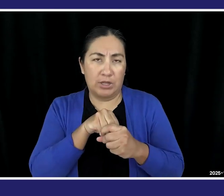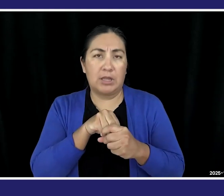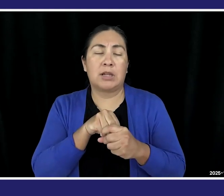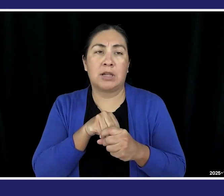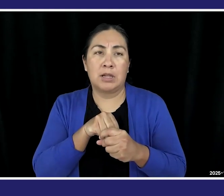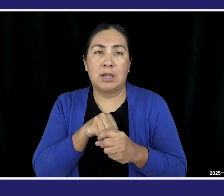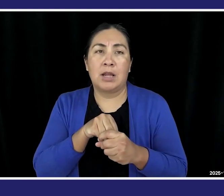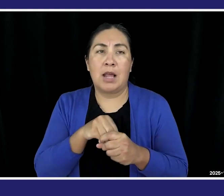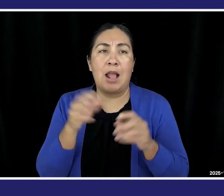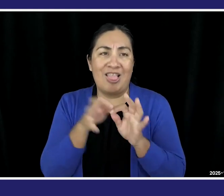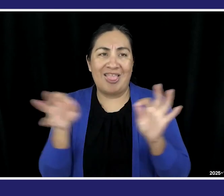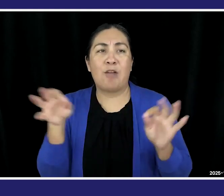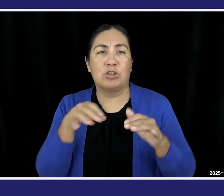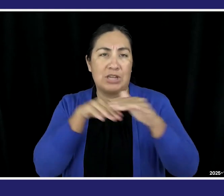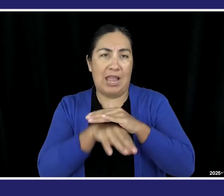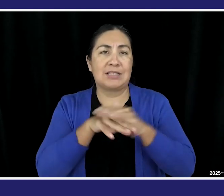redacciones ICE.